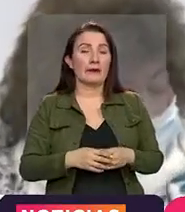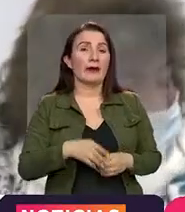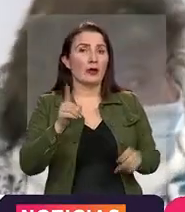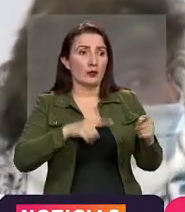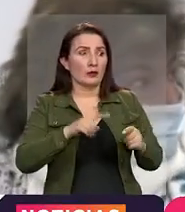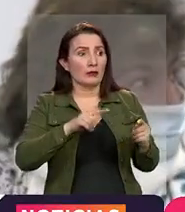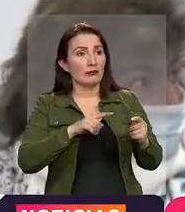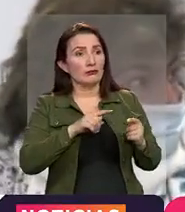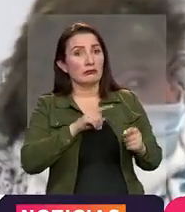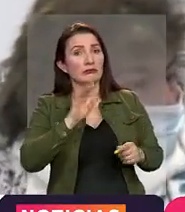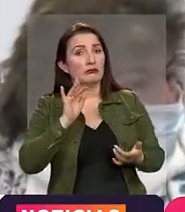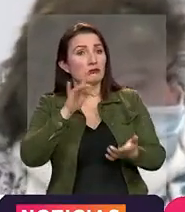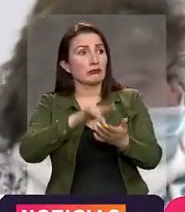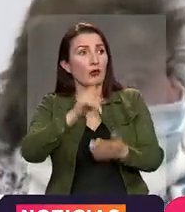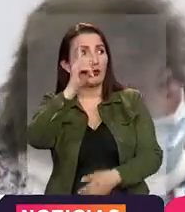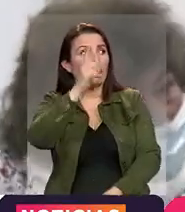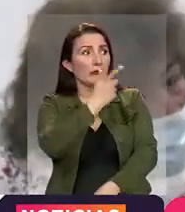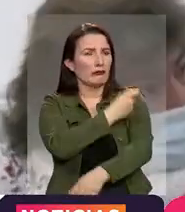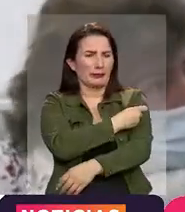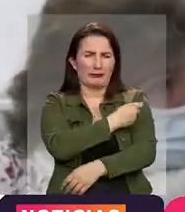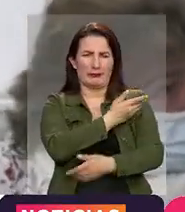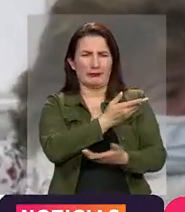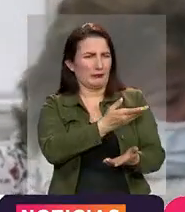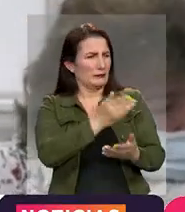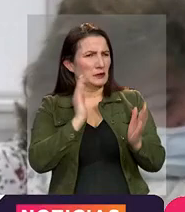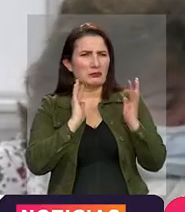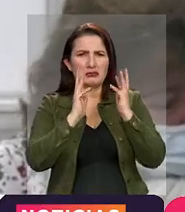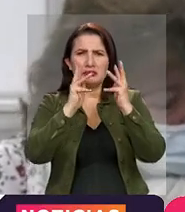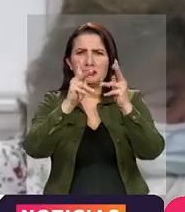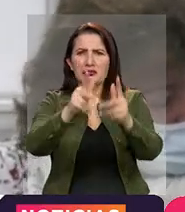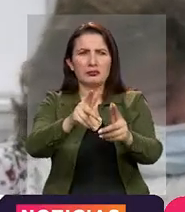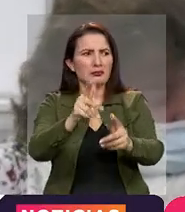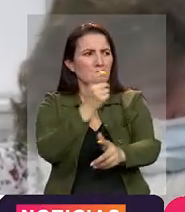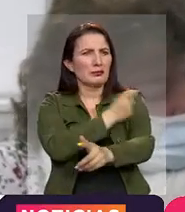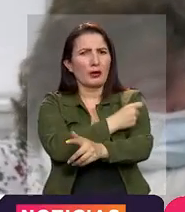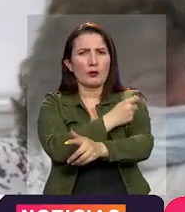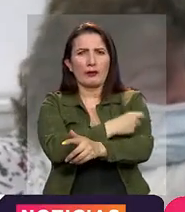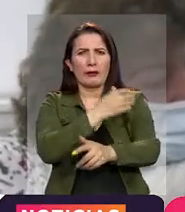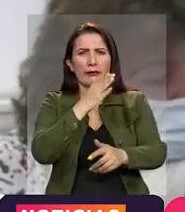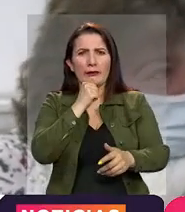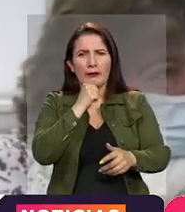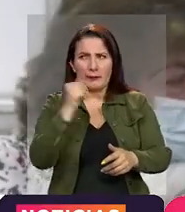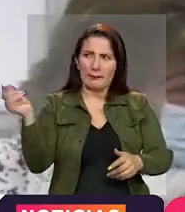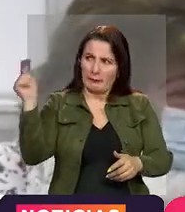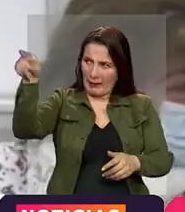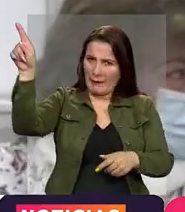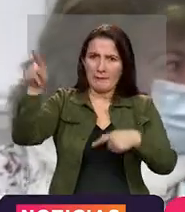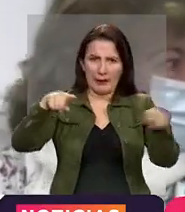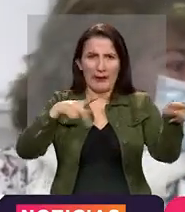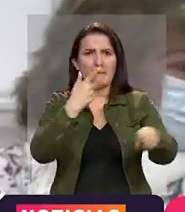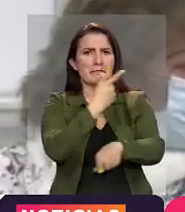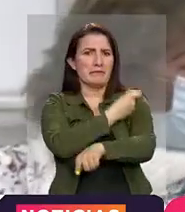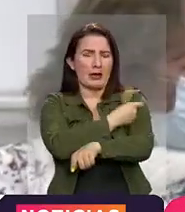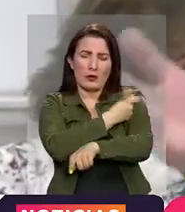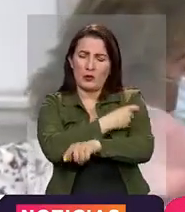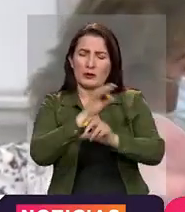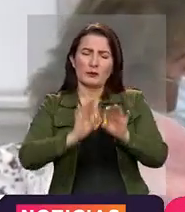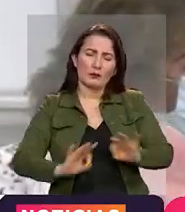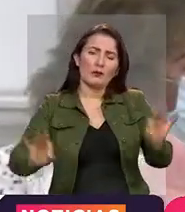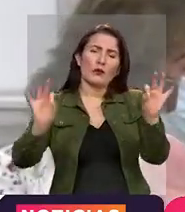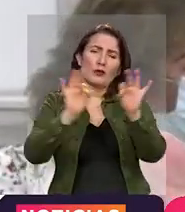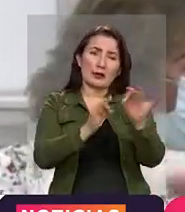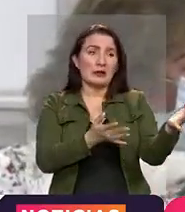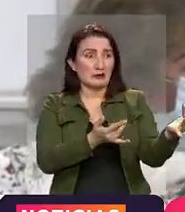personas solamente con una primera dosis. De modo que la invitación que hoy hacemos es que se acerquen a nuestros puntos de vacunación, que en realidad les